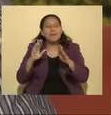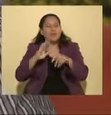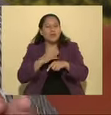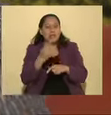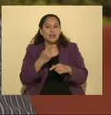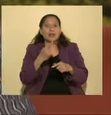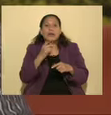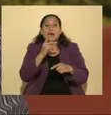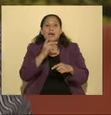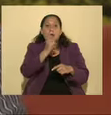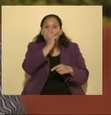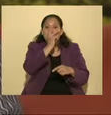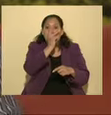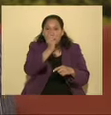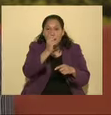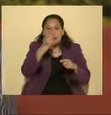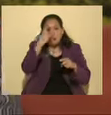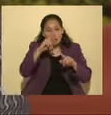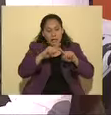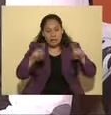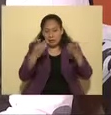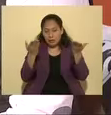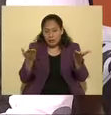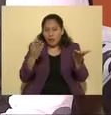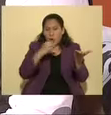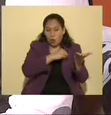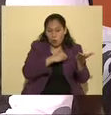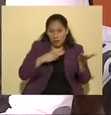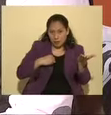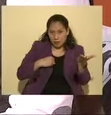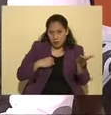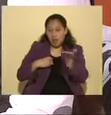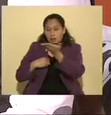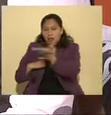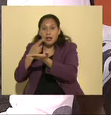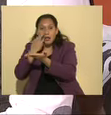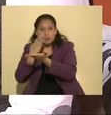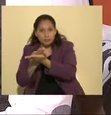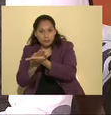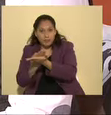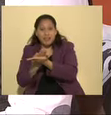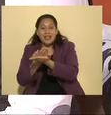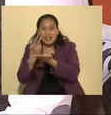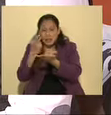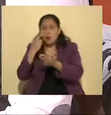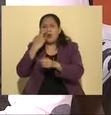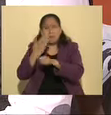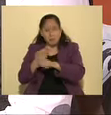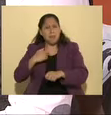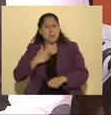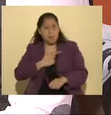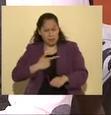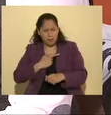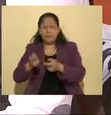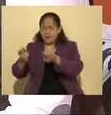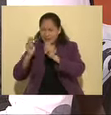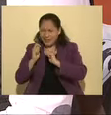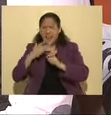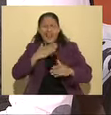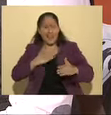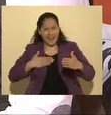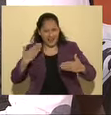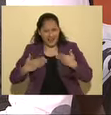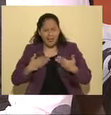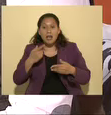encontrado la palabra para marcar las diferencias entre obligación y responsabilidad. Entonces, cuando nos hacemos responsables, vivimos y fluimos alegres. Pero